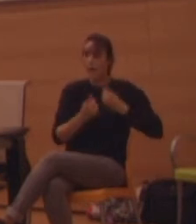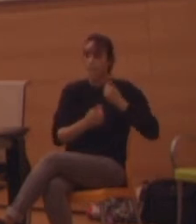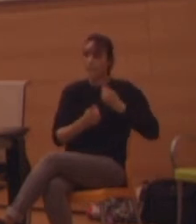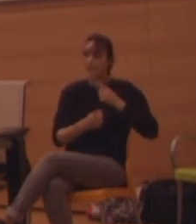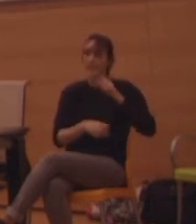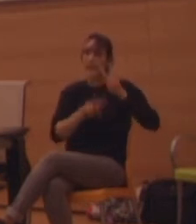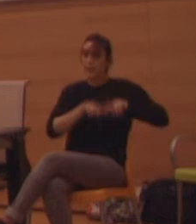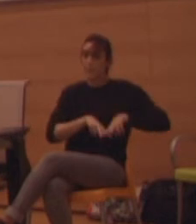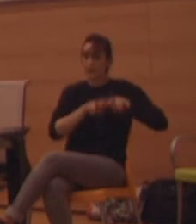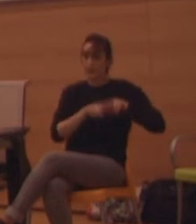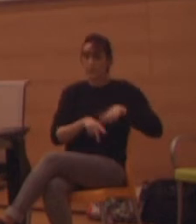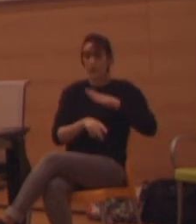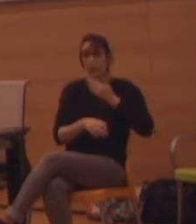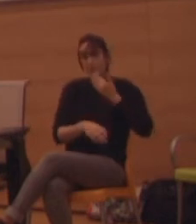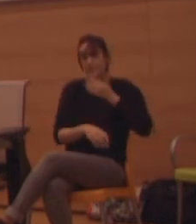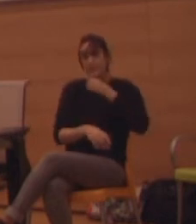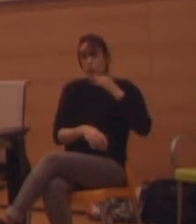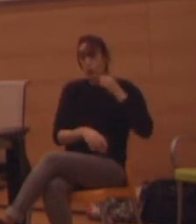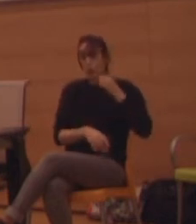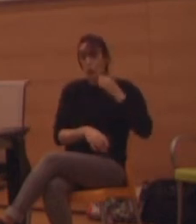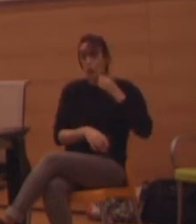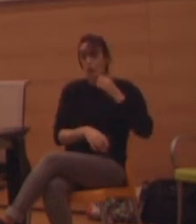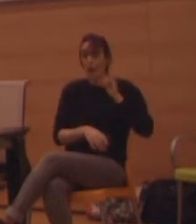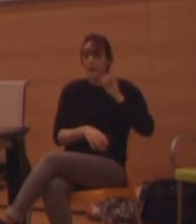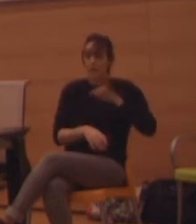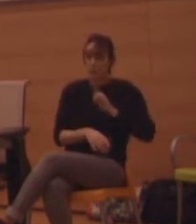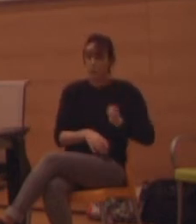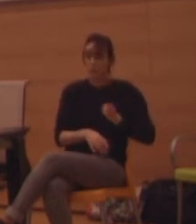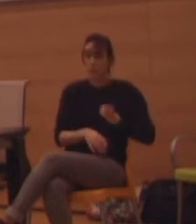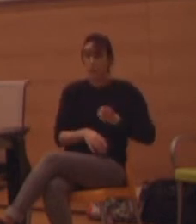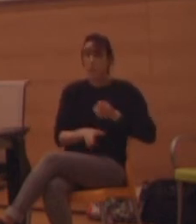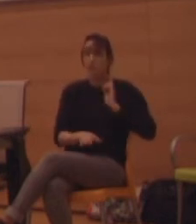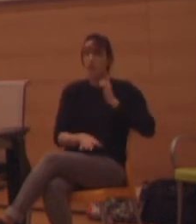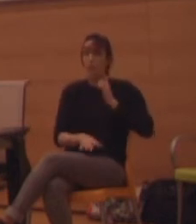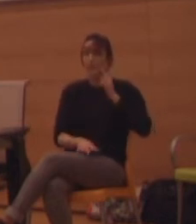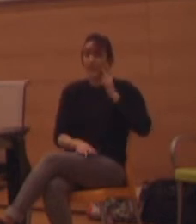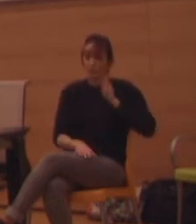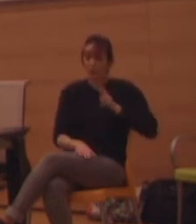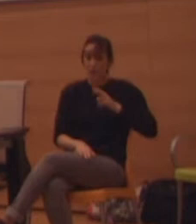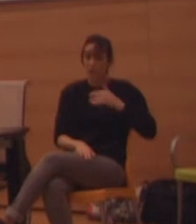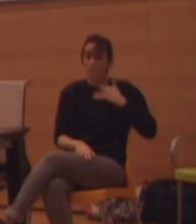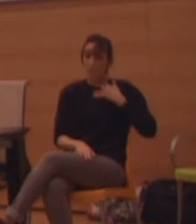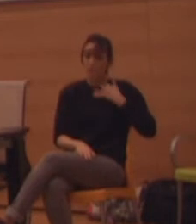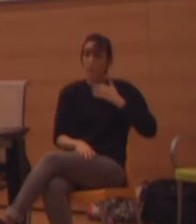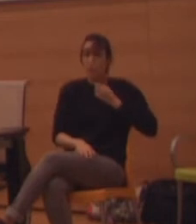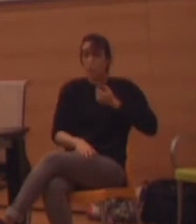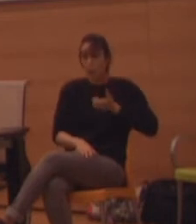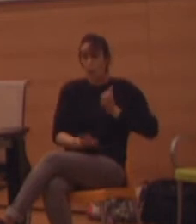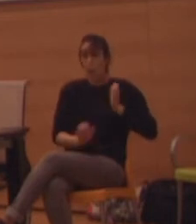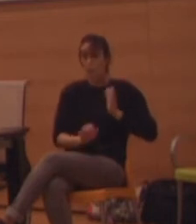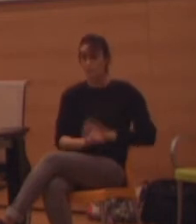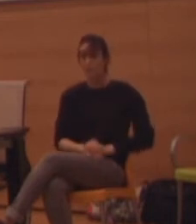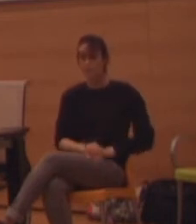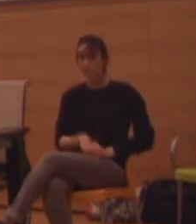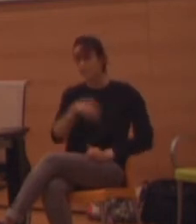produce dolor de ningún tipo, solo es lo desagradable que puede resultar de verlo, ¿no?